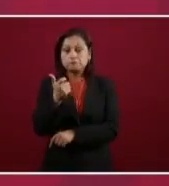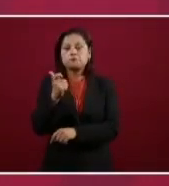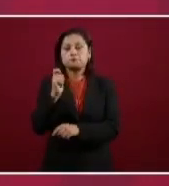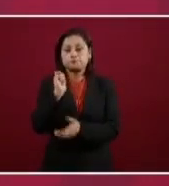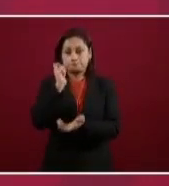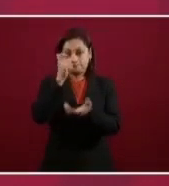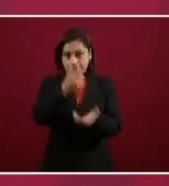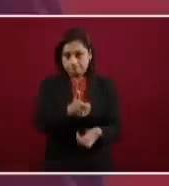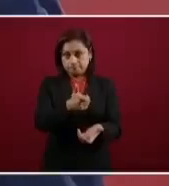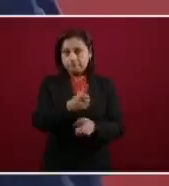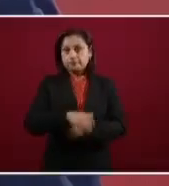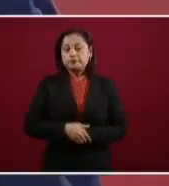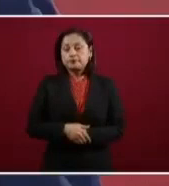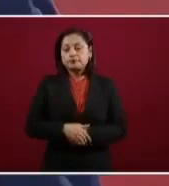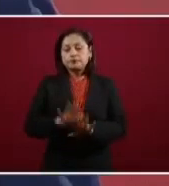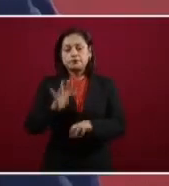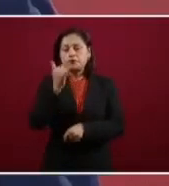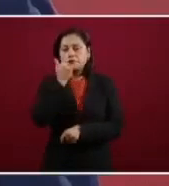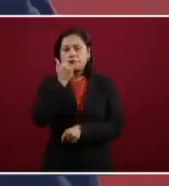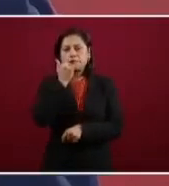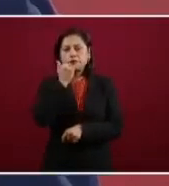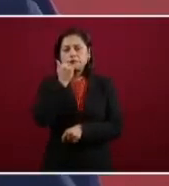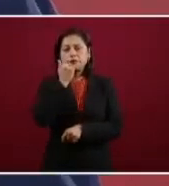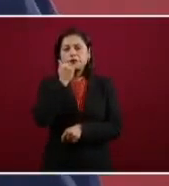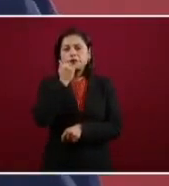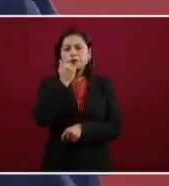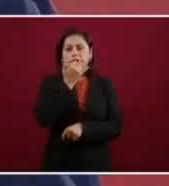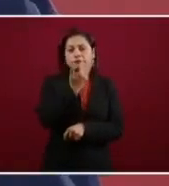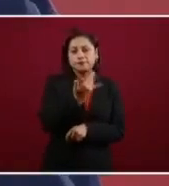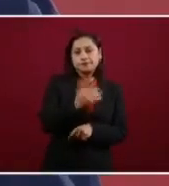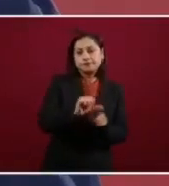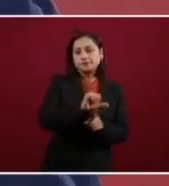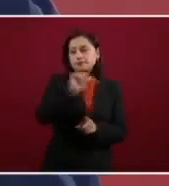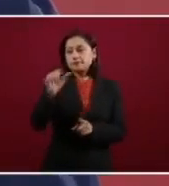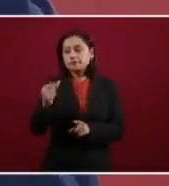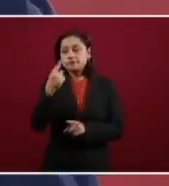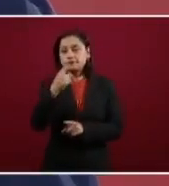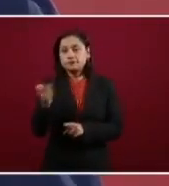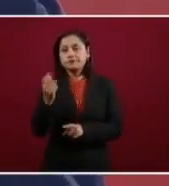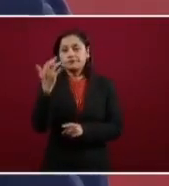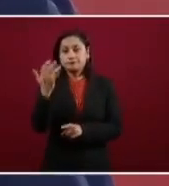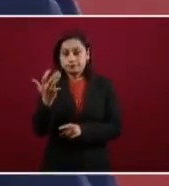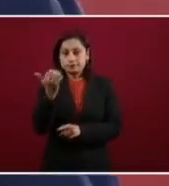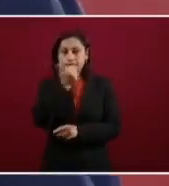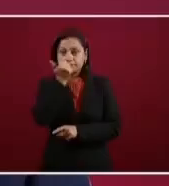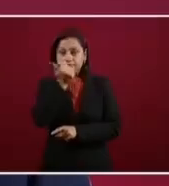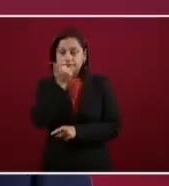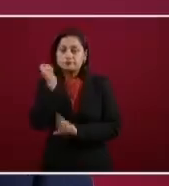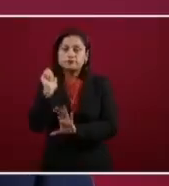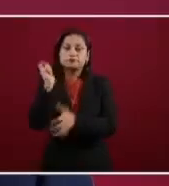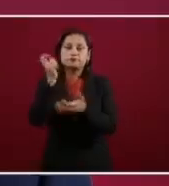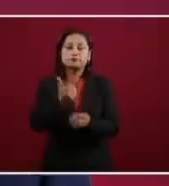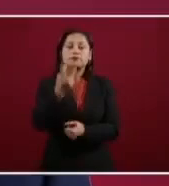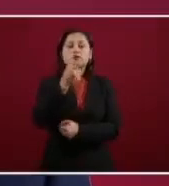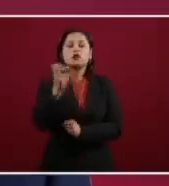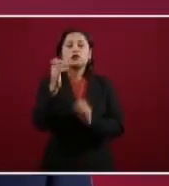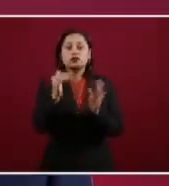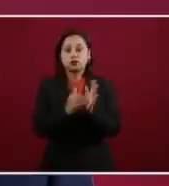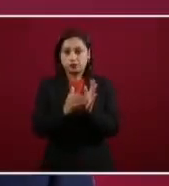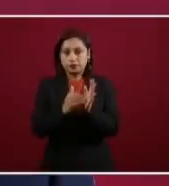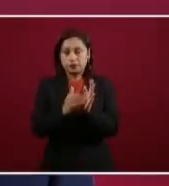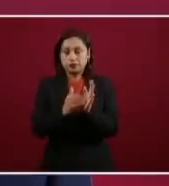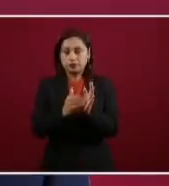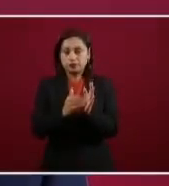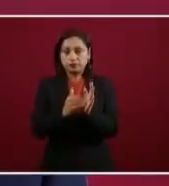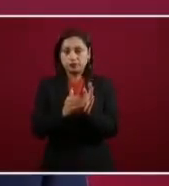perdón de de 50 de 50 a 150 200 mil de